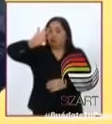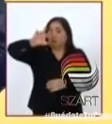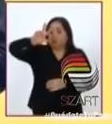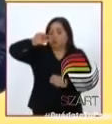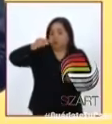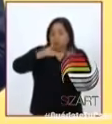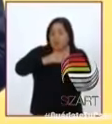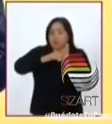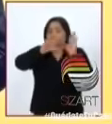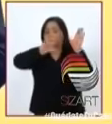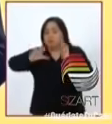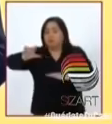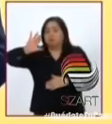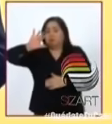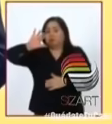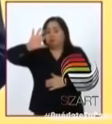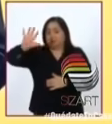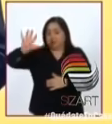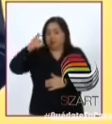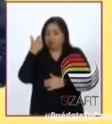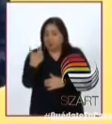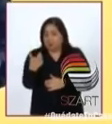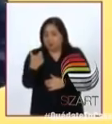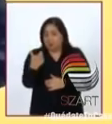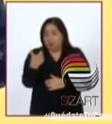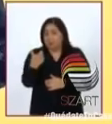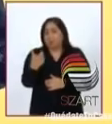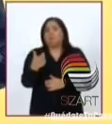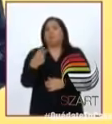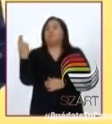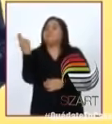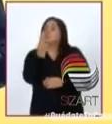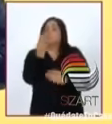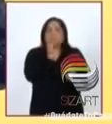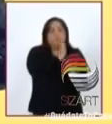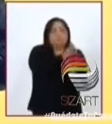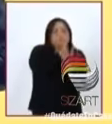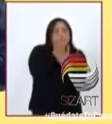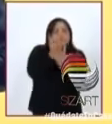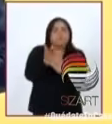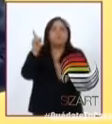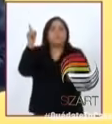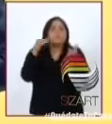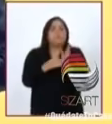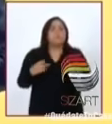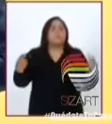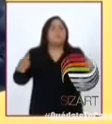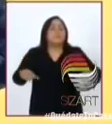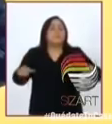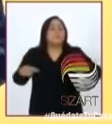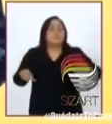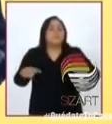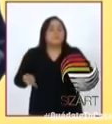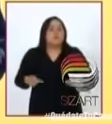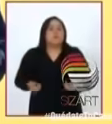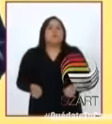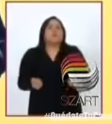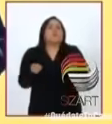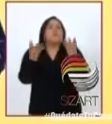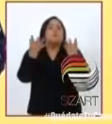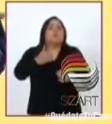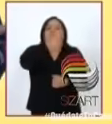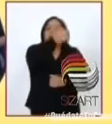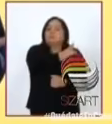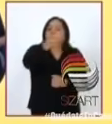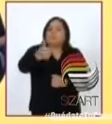,755 pesos se tiene que repartir entre mil personas. ¿Cuánto le